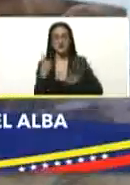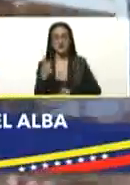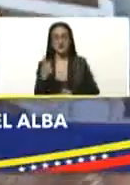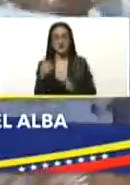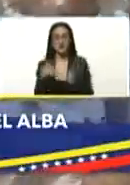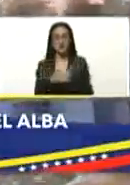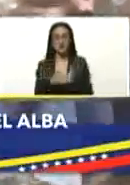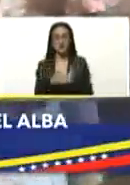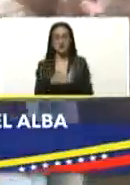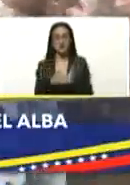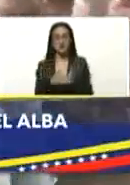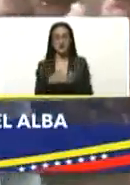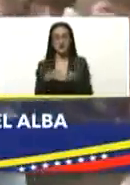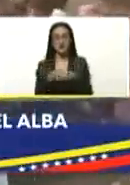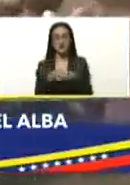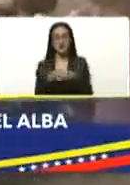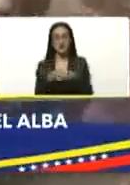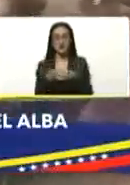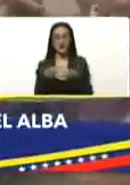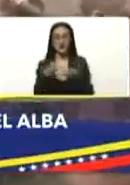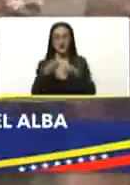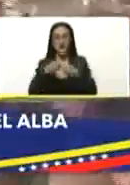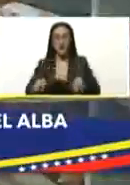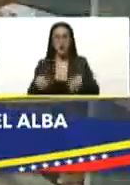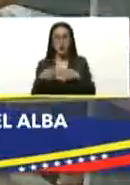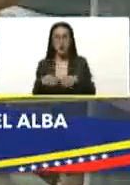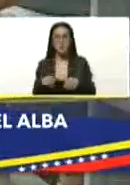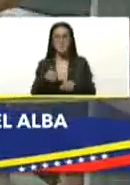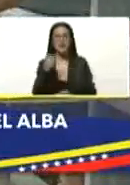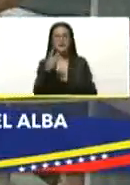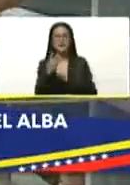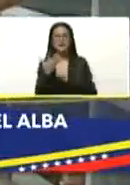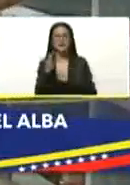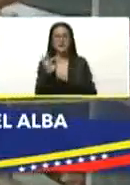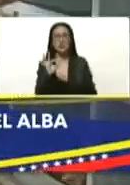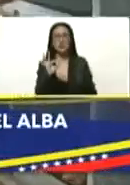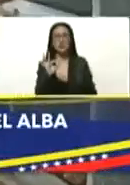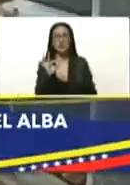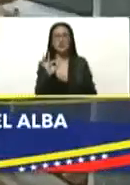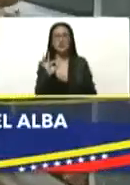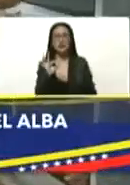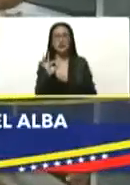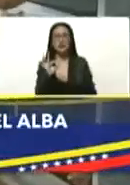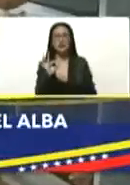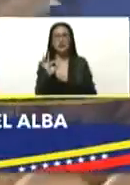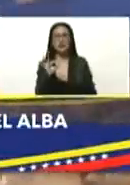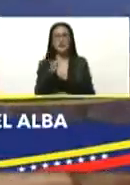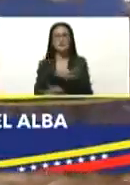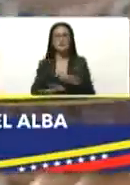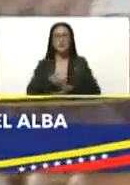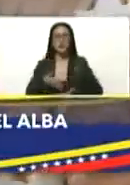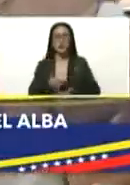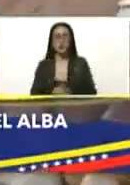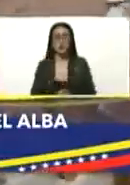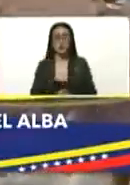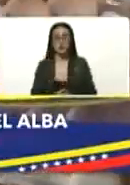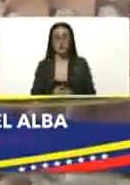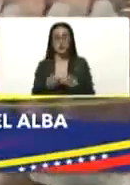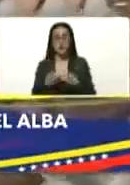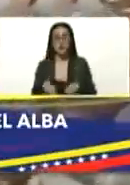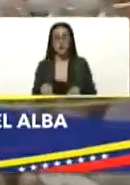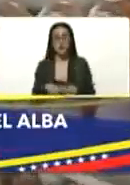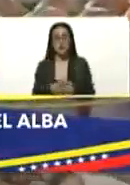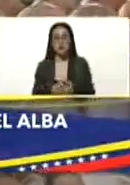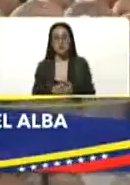11.691.000 unidades de cartones de huevo, para más de 350 unidades de huevo, 350 millones. La